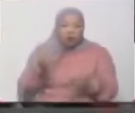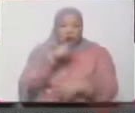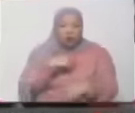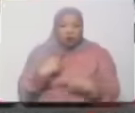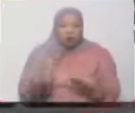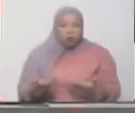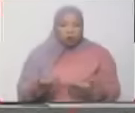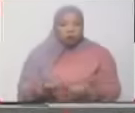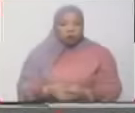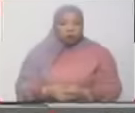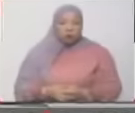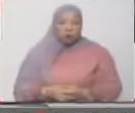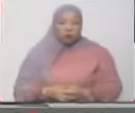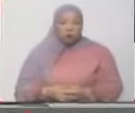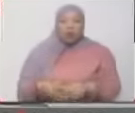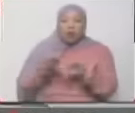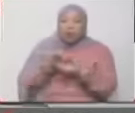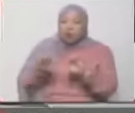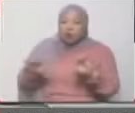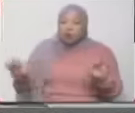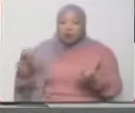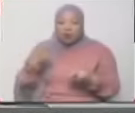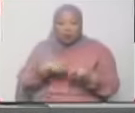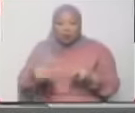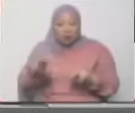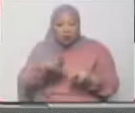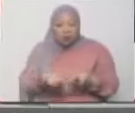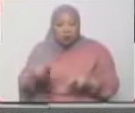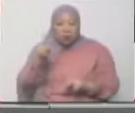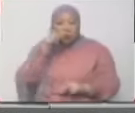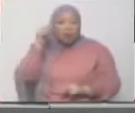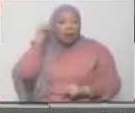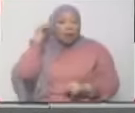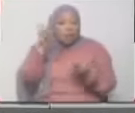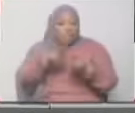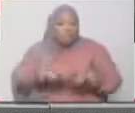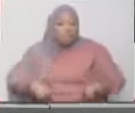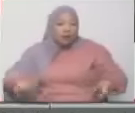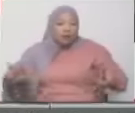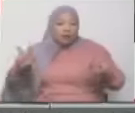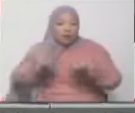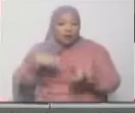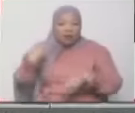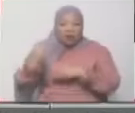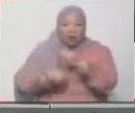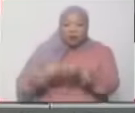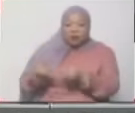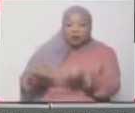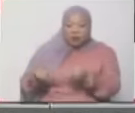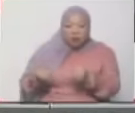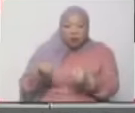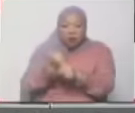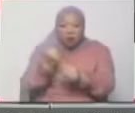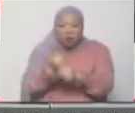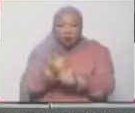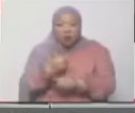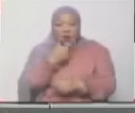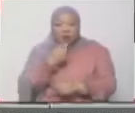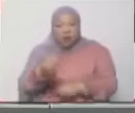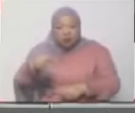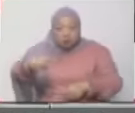Porque yo creo en la educación del niño y la niña con valores, que produce con las manos, que sabe producir, que sabe